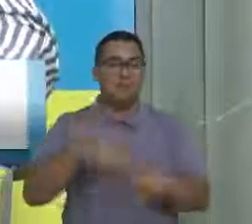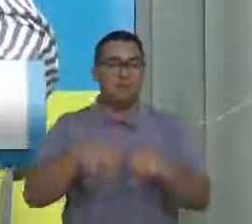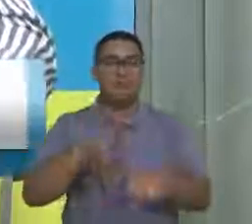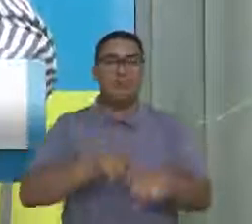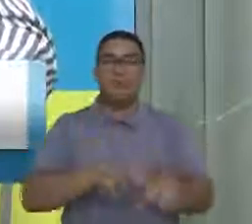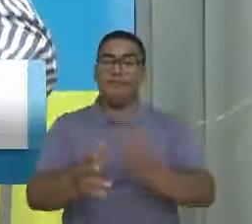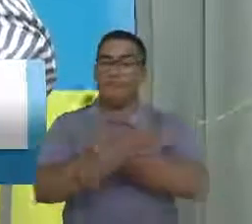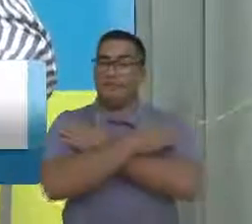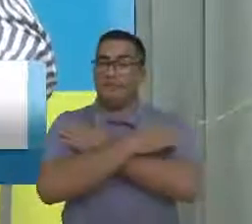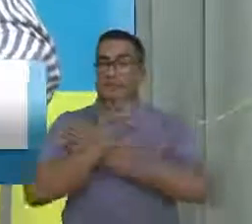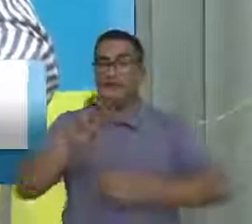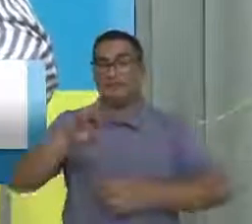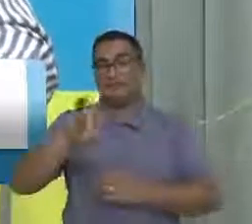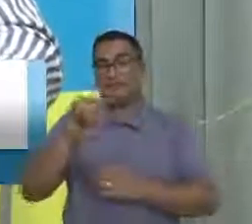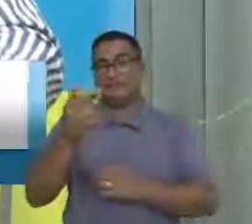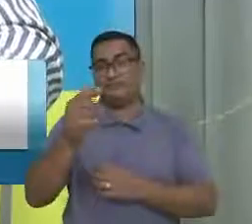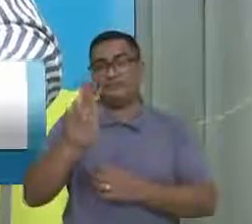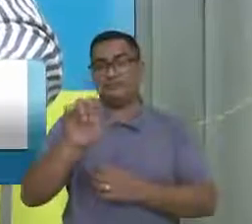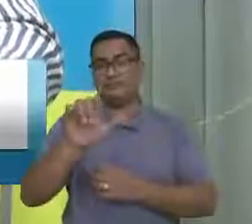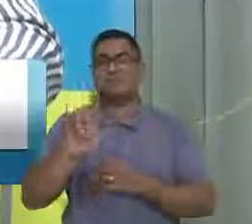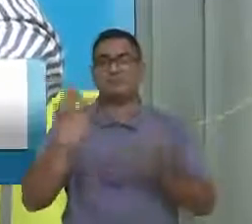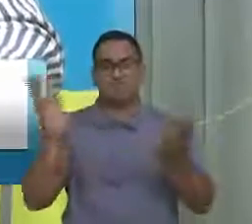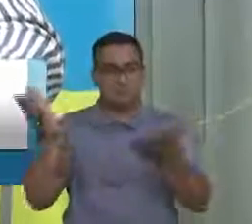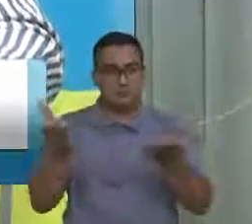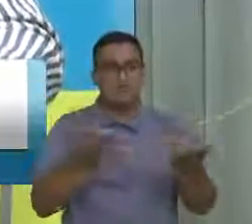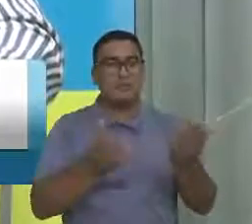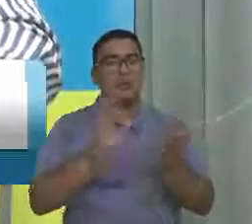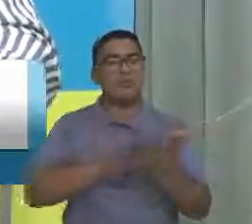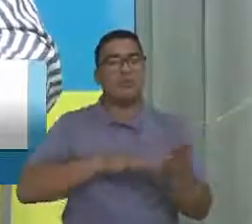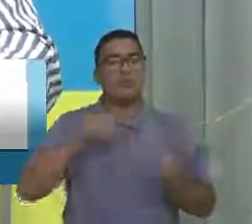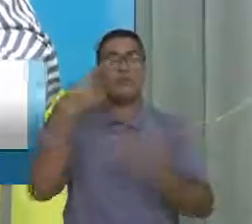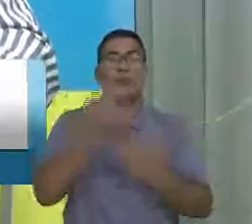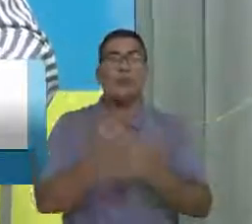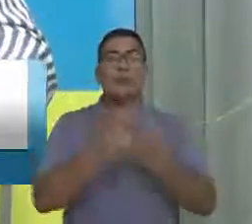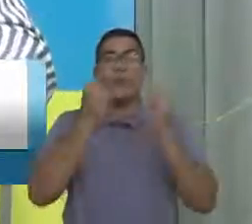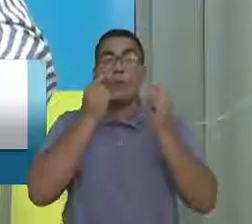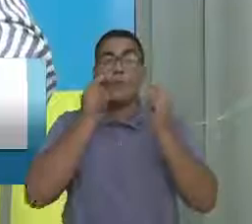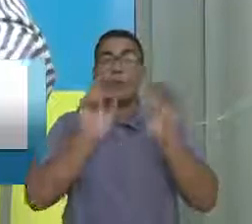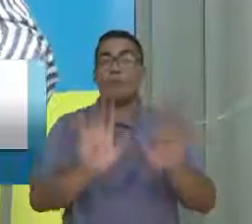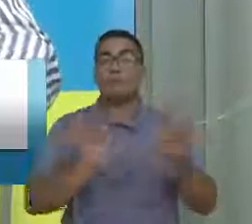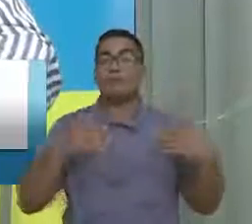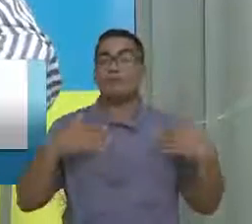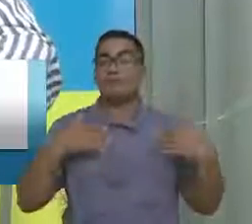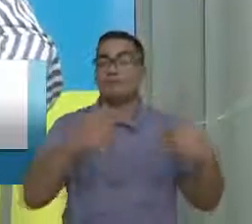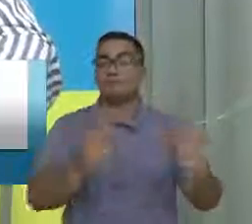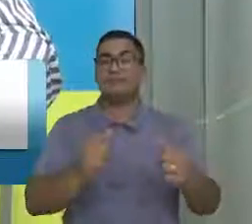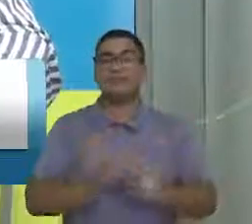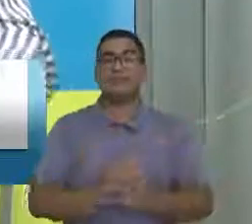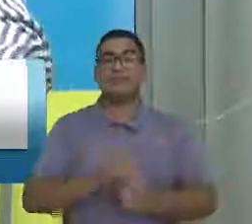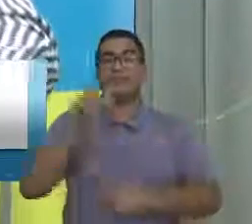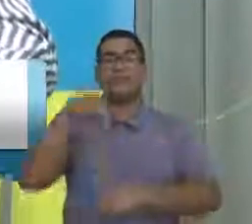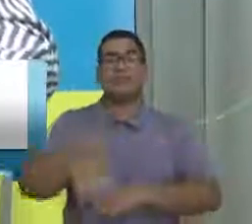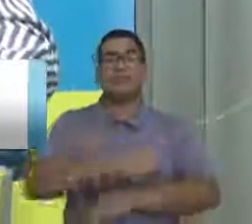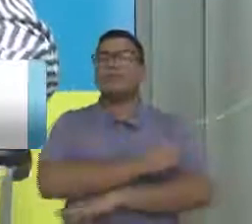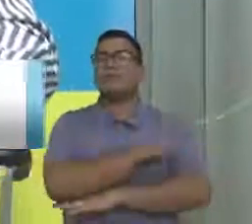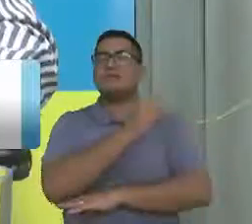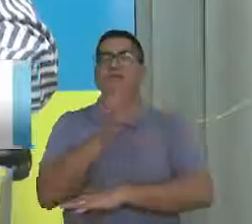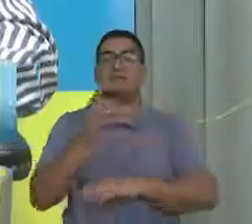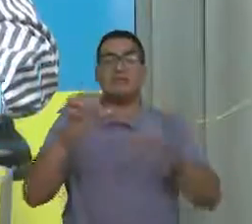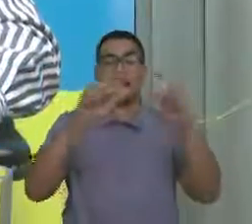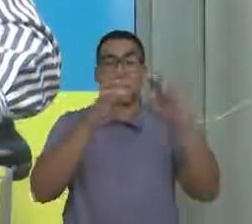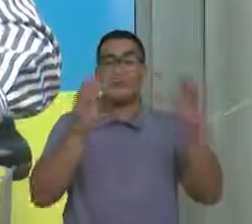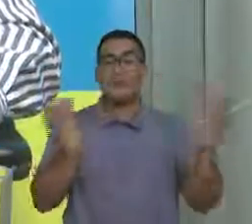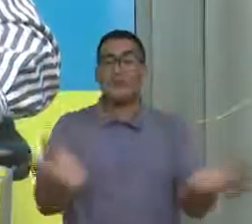saluda Miguel Carranza Mena y les doy la bienvenida a un programa más de Prevenir es Salud. Hoy, Día